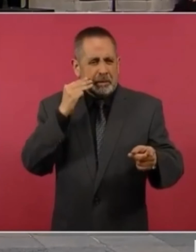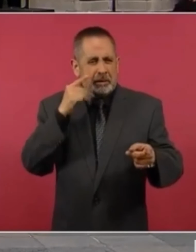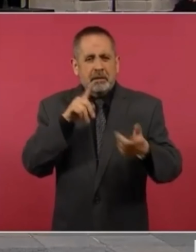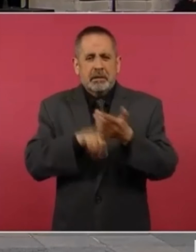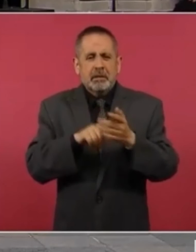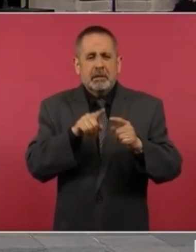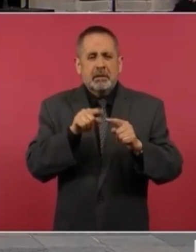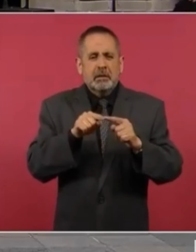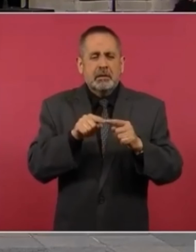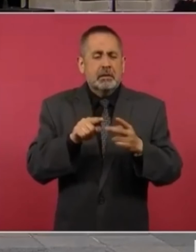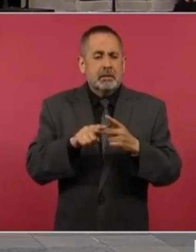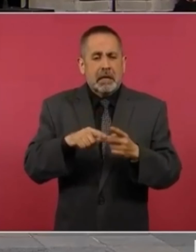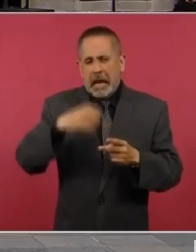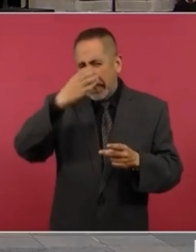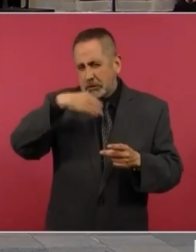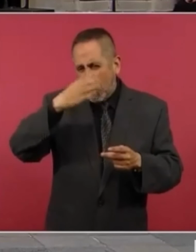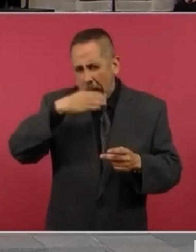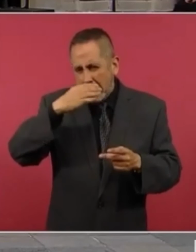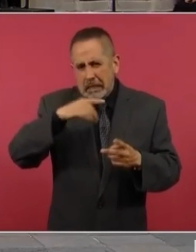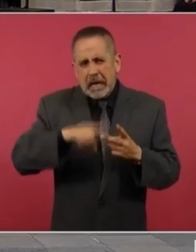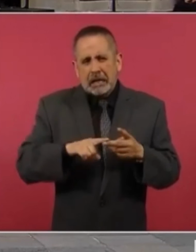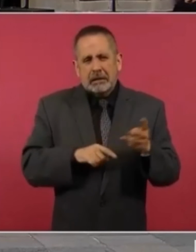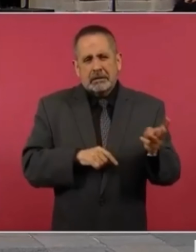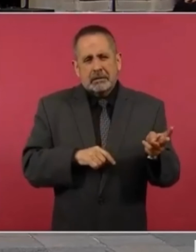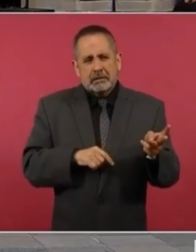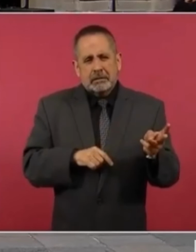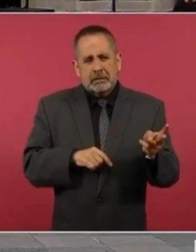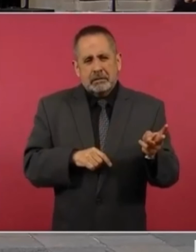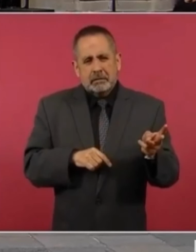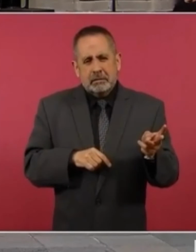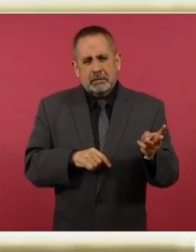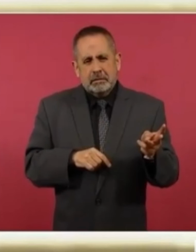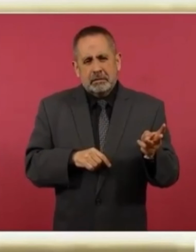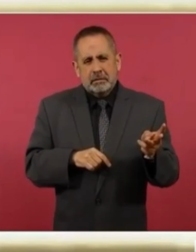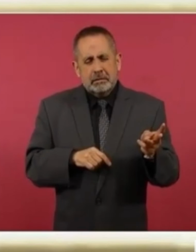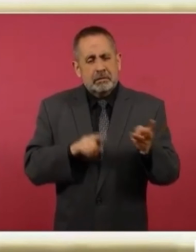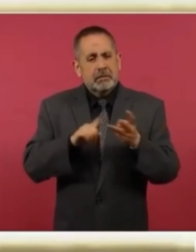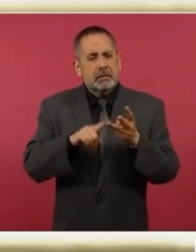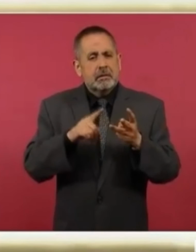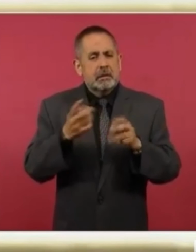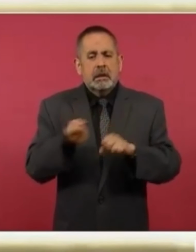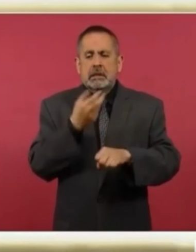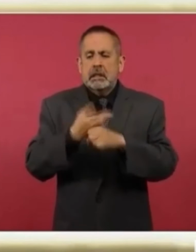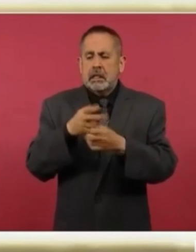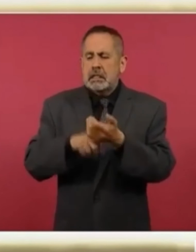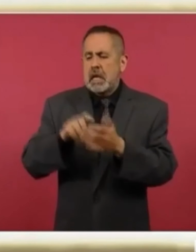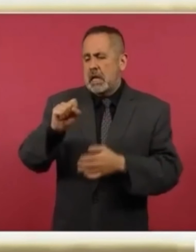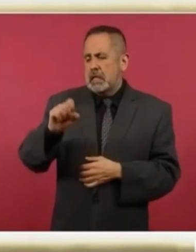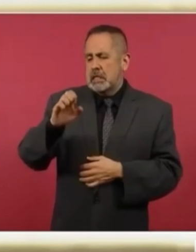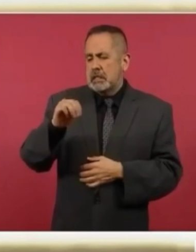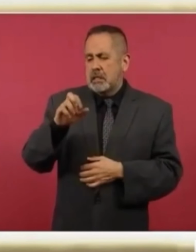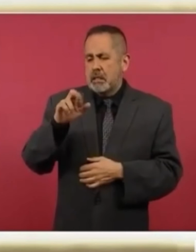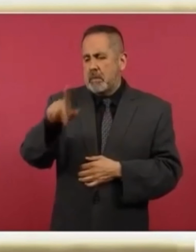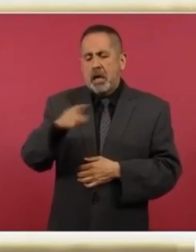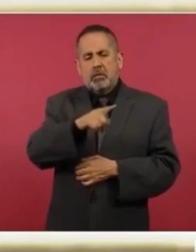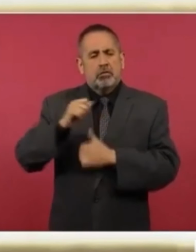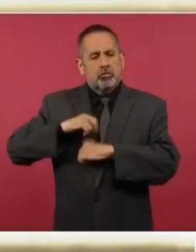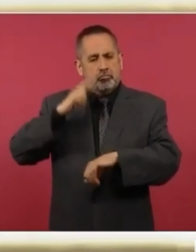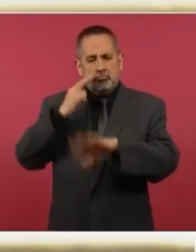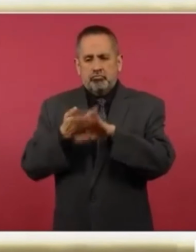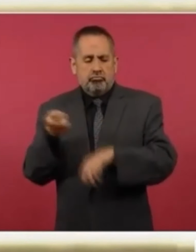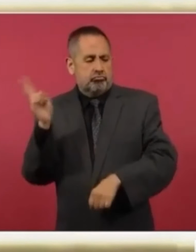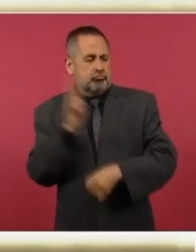en Lázaro Cárdenas. Ya es la Secretaría de Marina la encargada